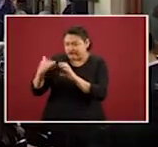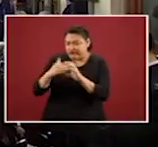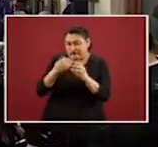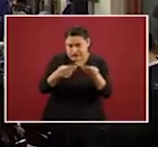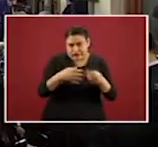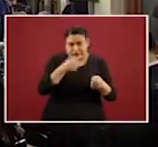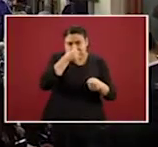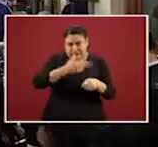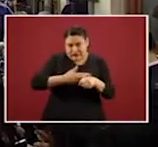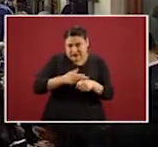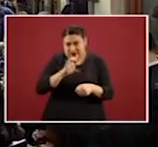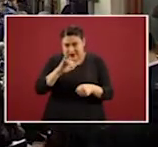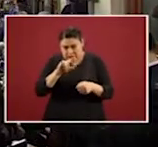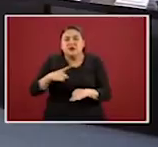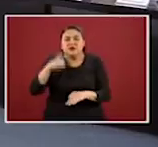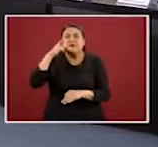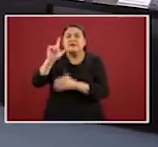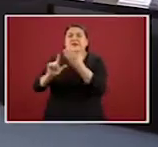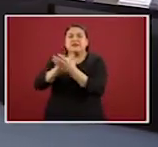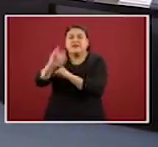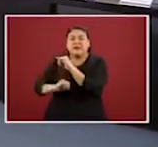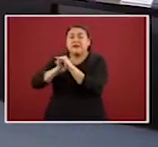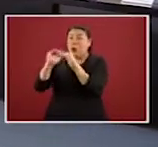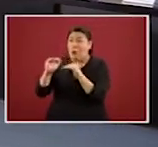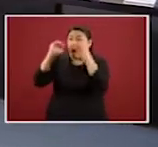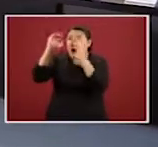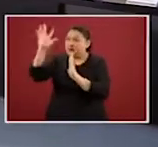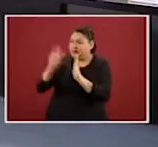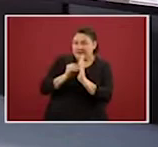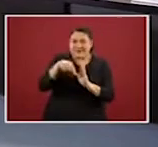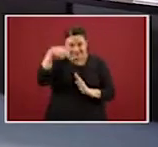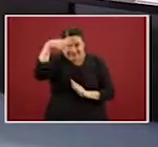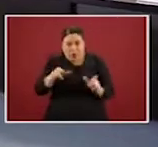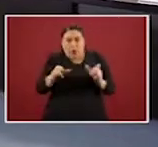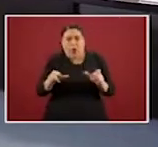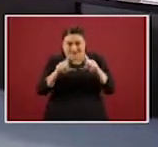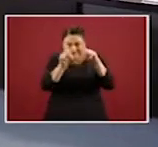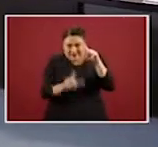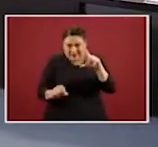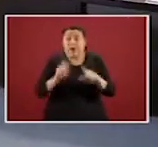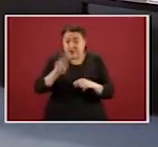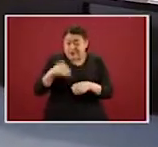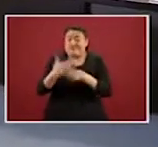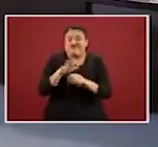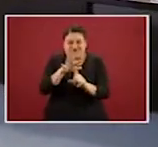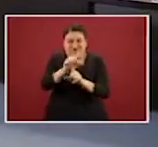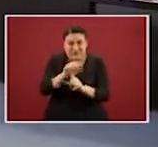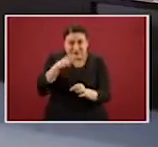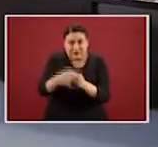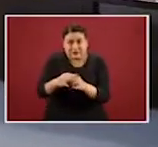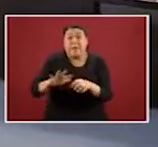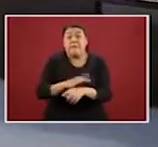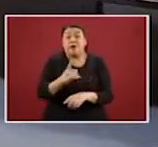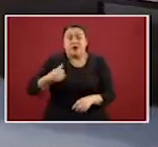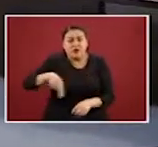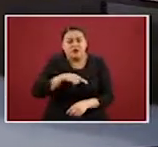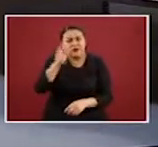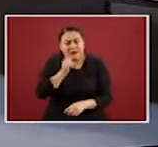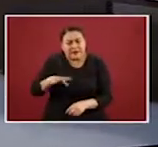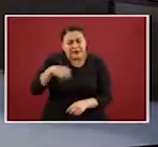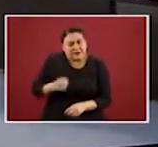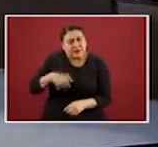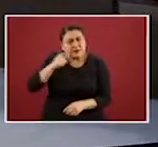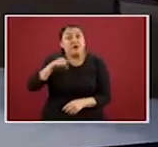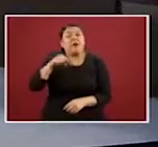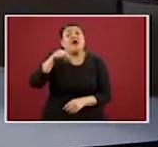policías garantizar el respeto a los derechos humanos mejorar las condiciones laborales de los elementos de seguridad respaldar a la guardia nacional así